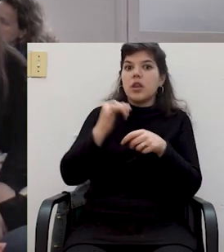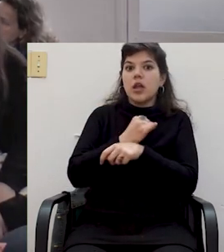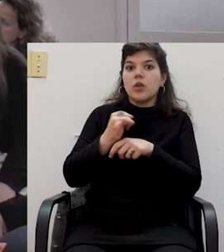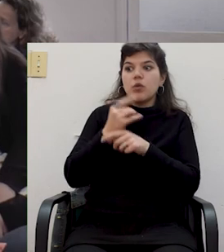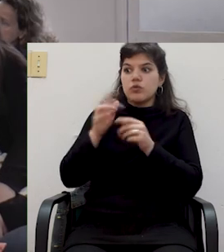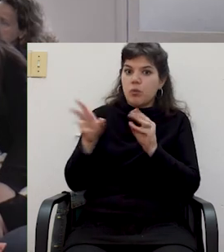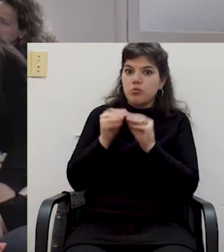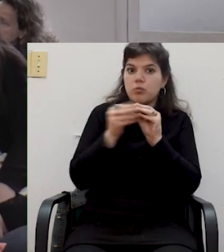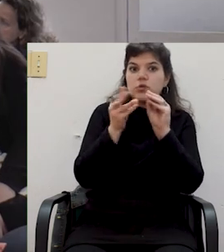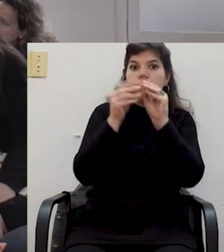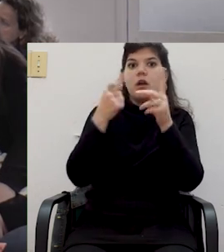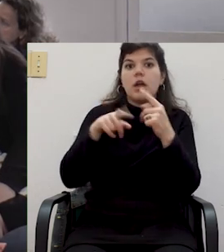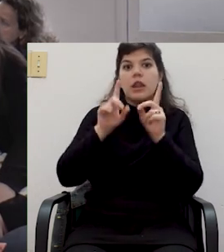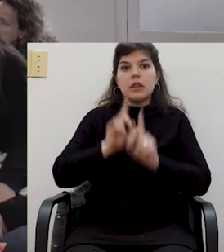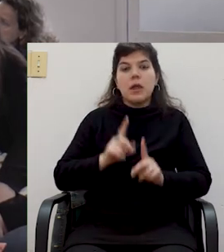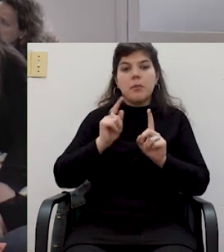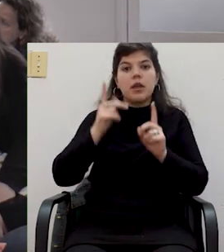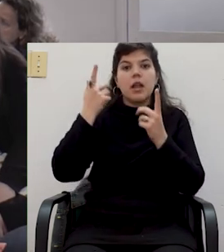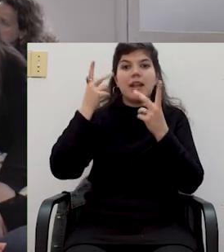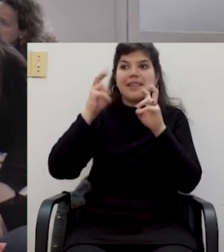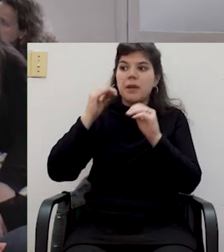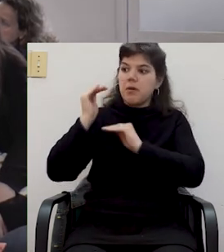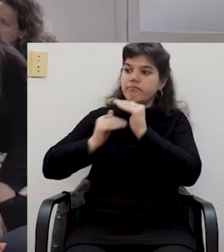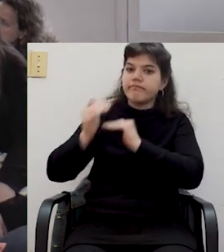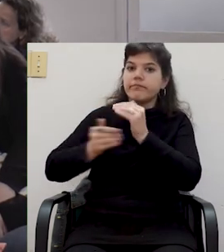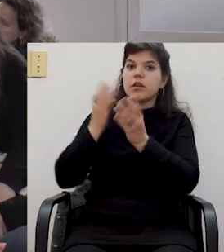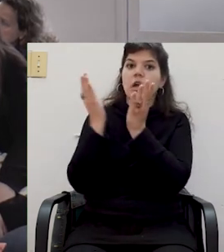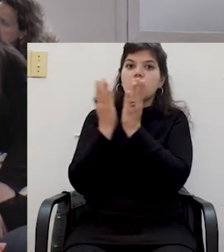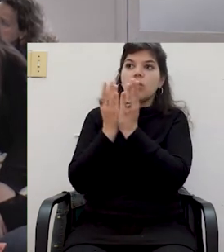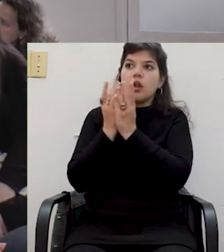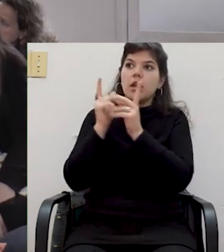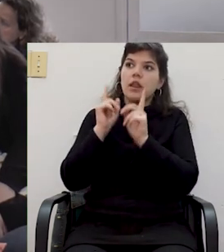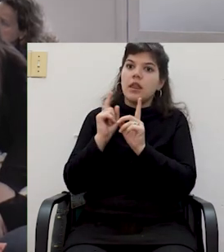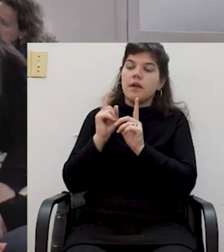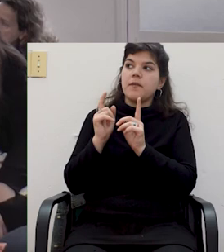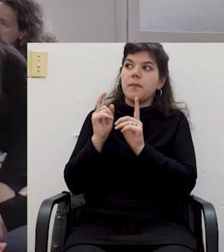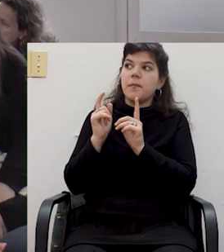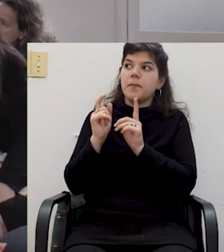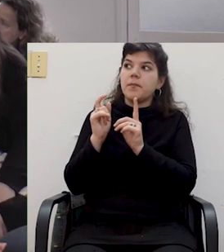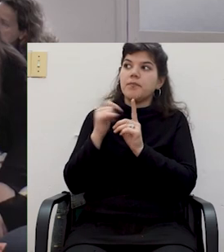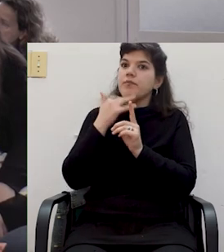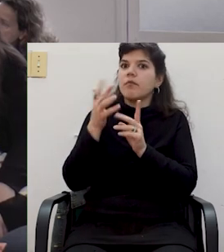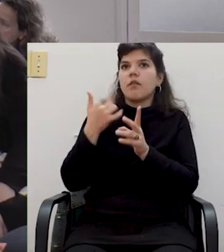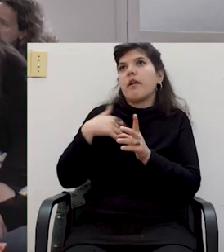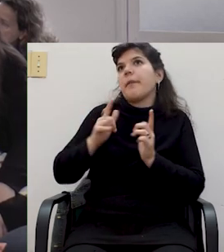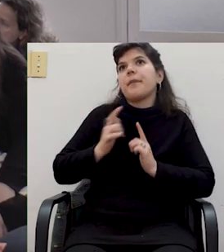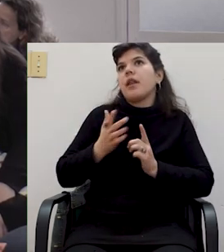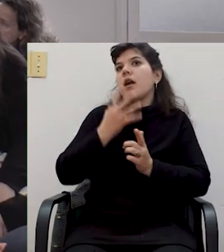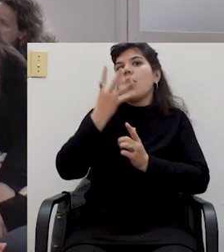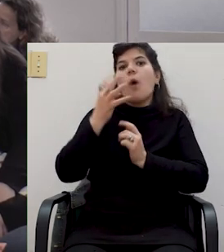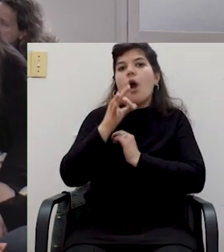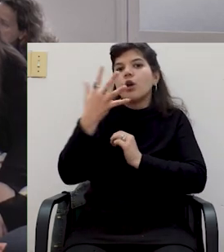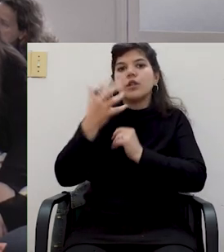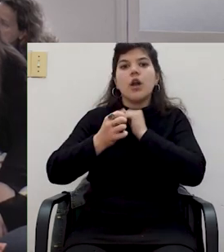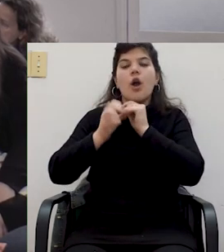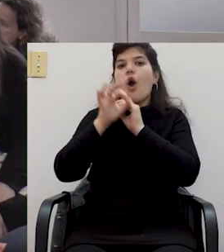acumulando y al mismo tiempo que atiende una trayectoria estudiantil posible, que si esperamos a, no sé, 4, 5, 10